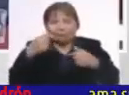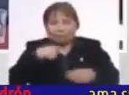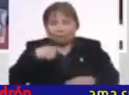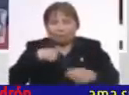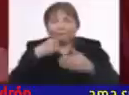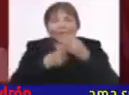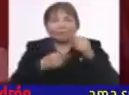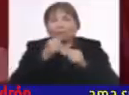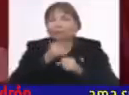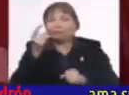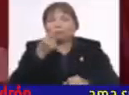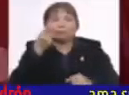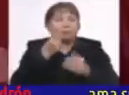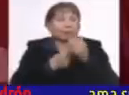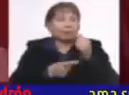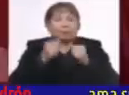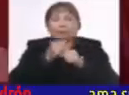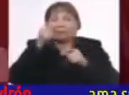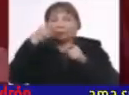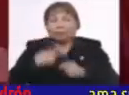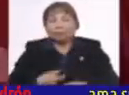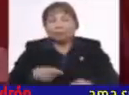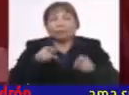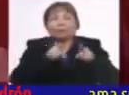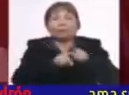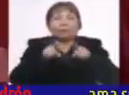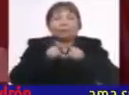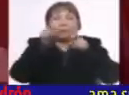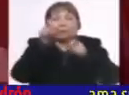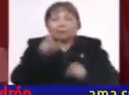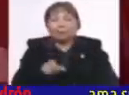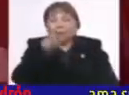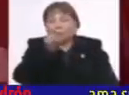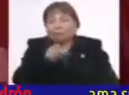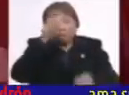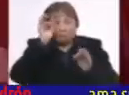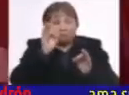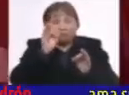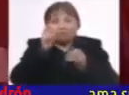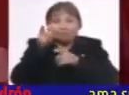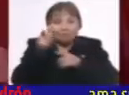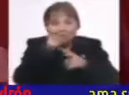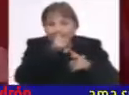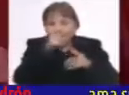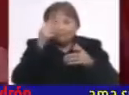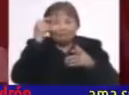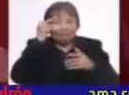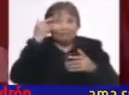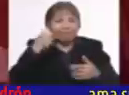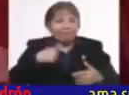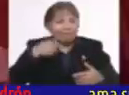y en la gente no solamente tenía una confianza personal sino gente en efectivos agentes con los que yo